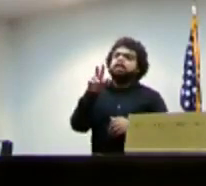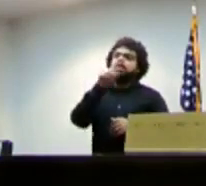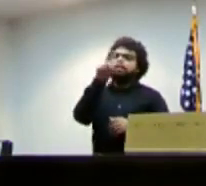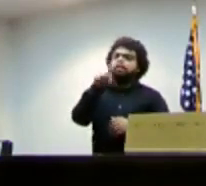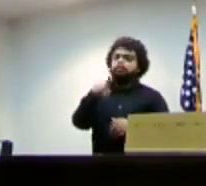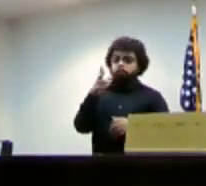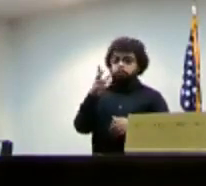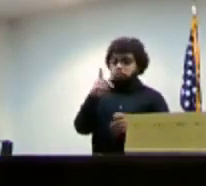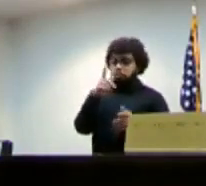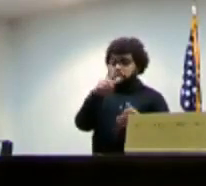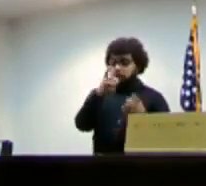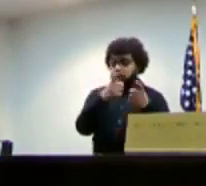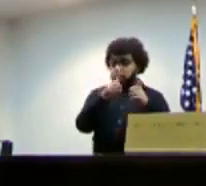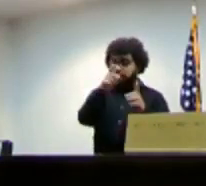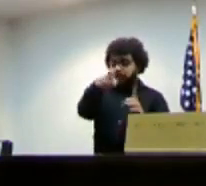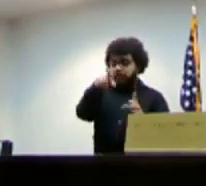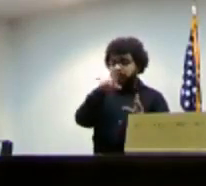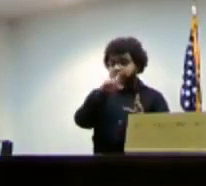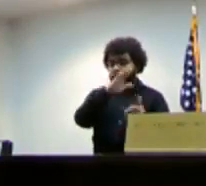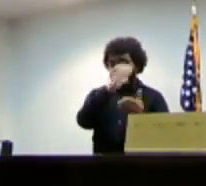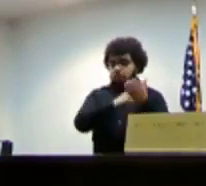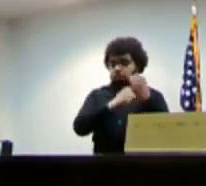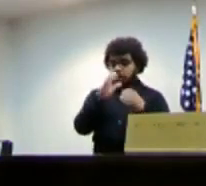busca, usted me puede contestar, Paredes.